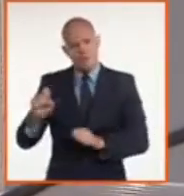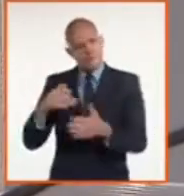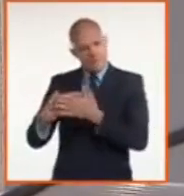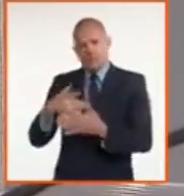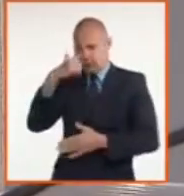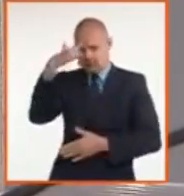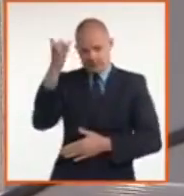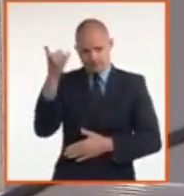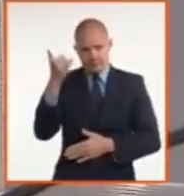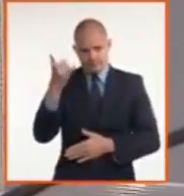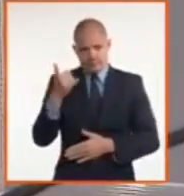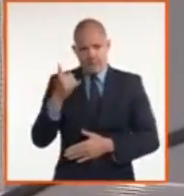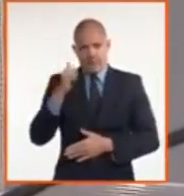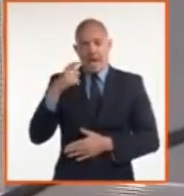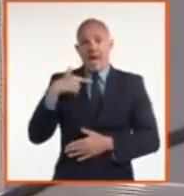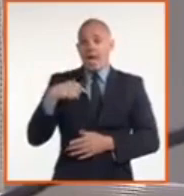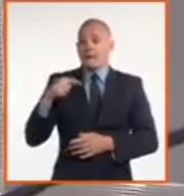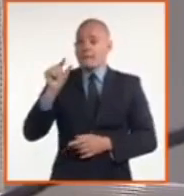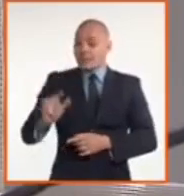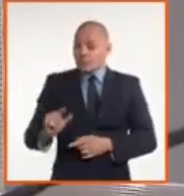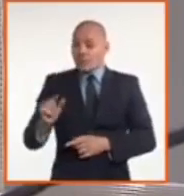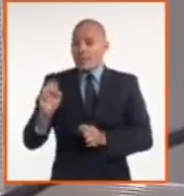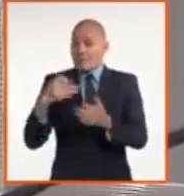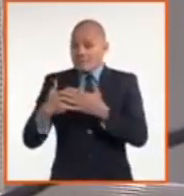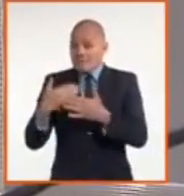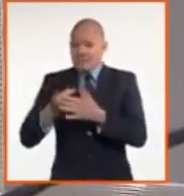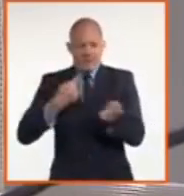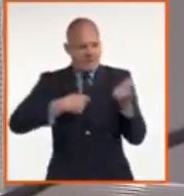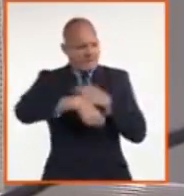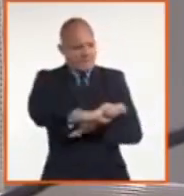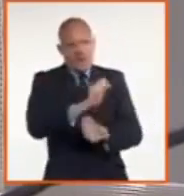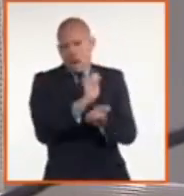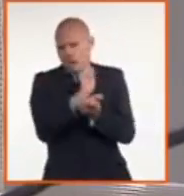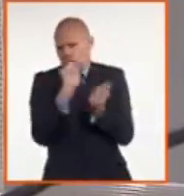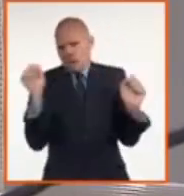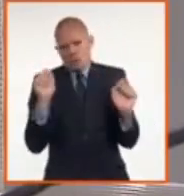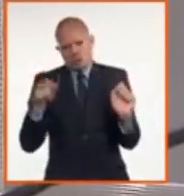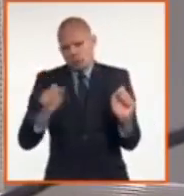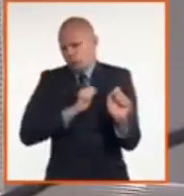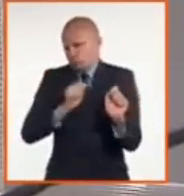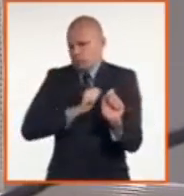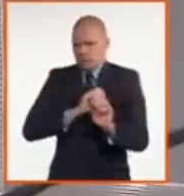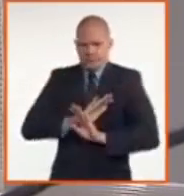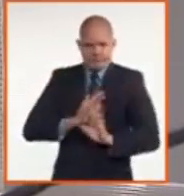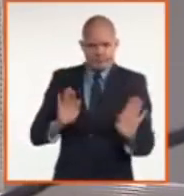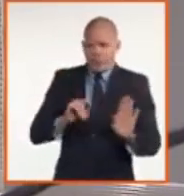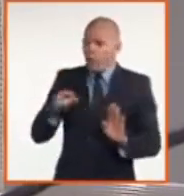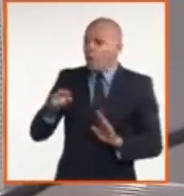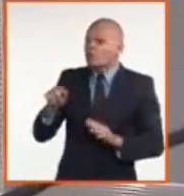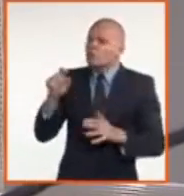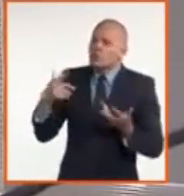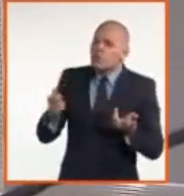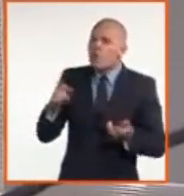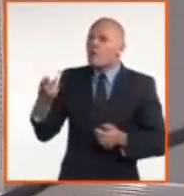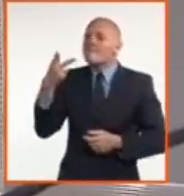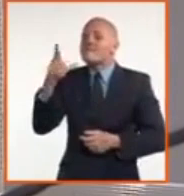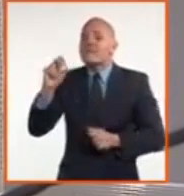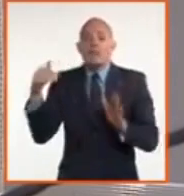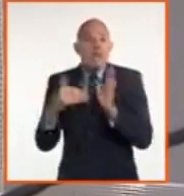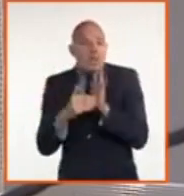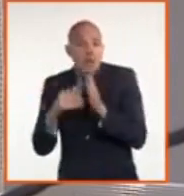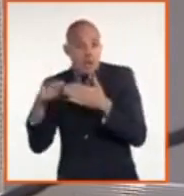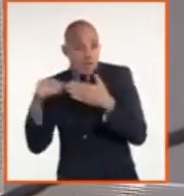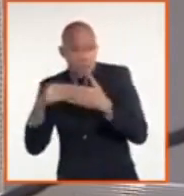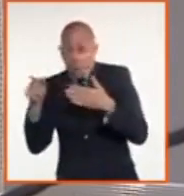personas pueden ir vender sus divisas como hasta ahora y los mismos mecanismos que han utilizado hasta ahora para esa operación